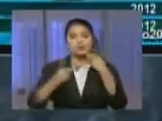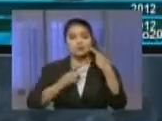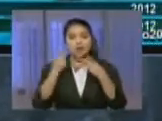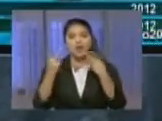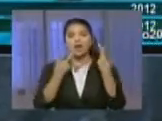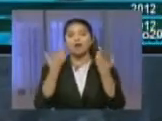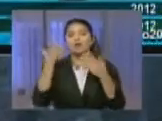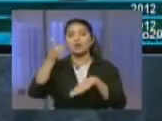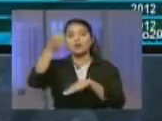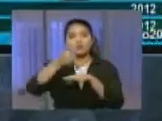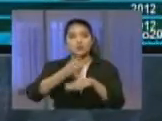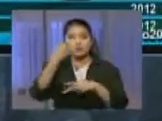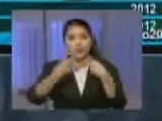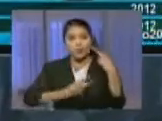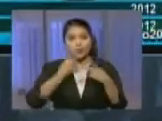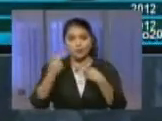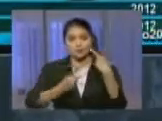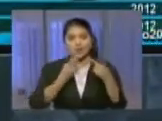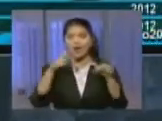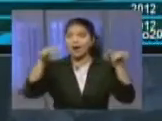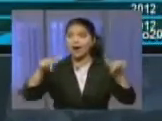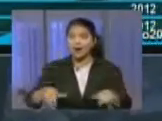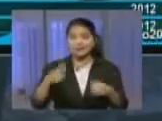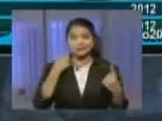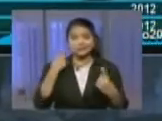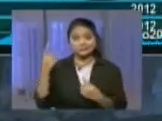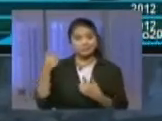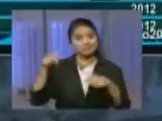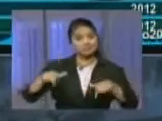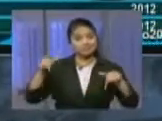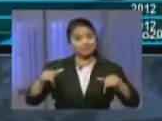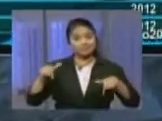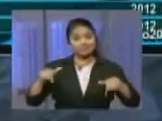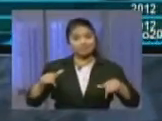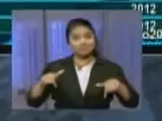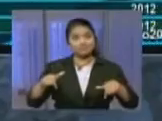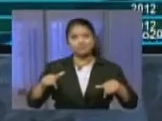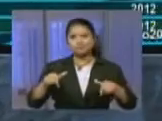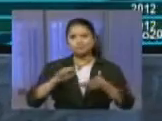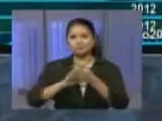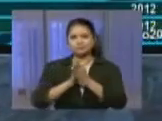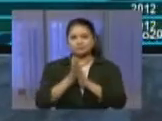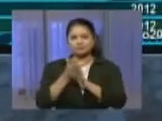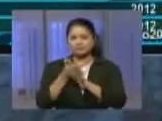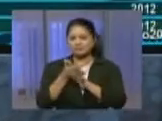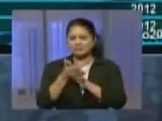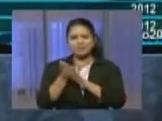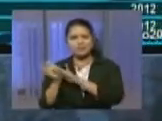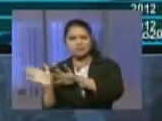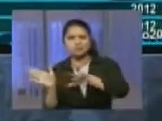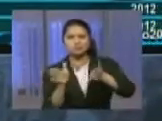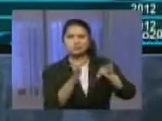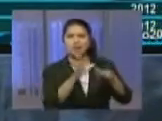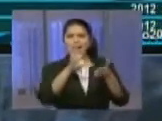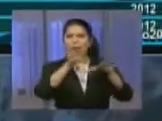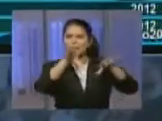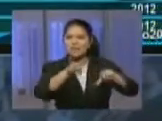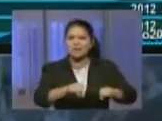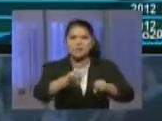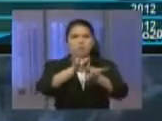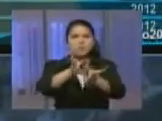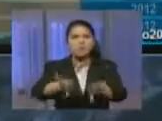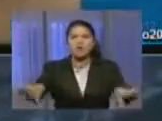dirección política aquí estamos enterrando el capitalismo que echó a la calle a